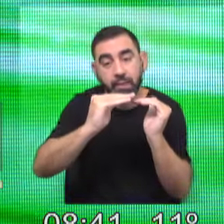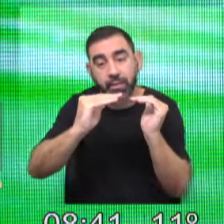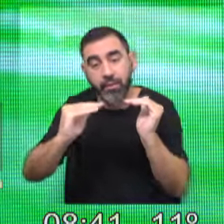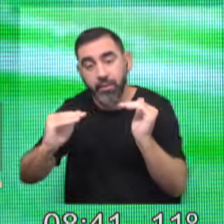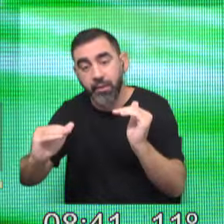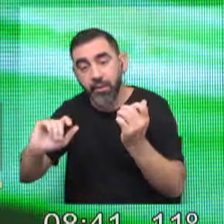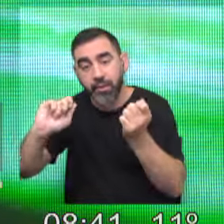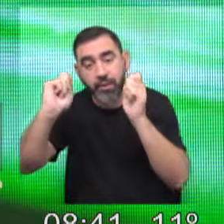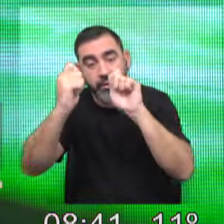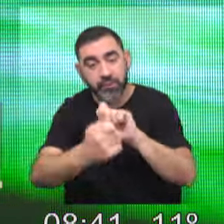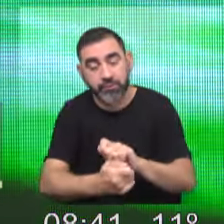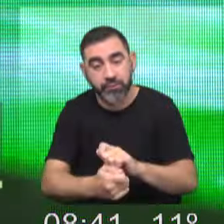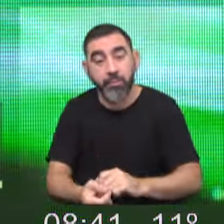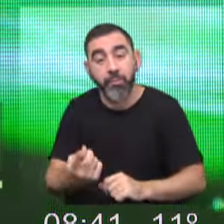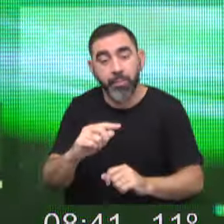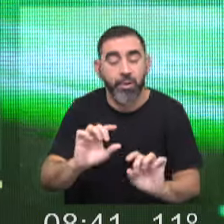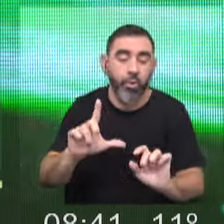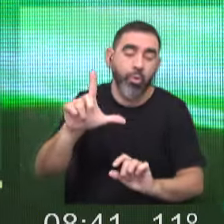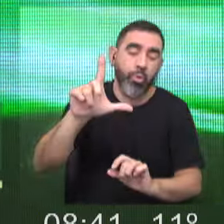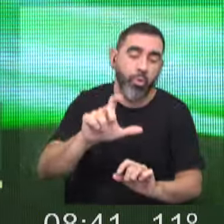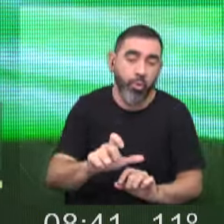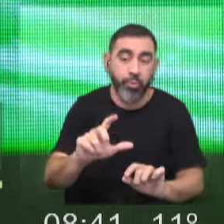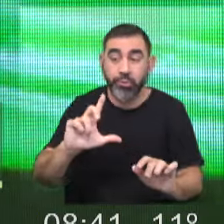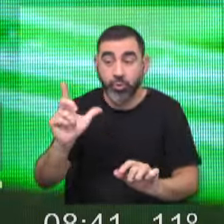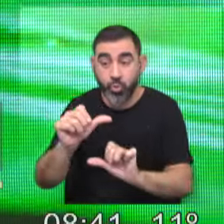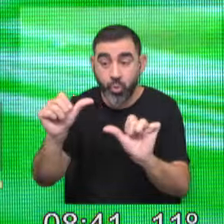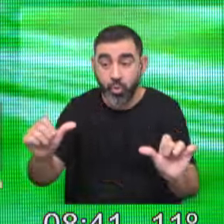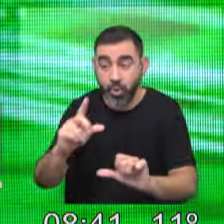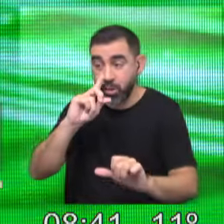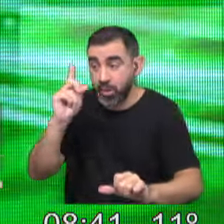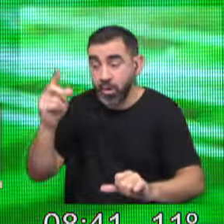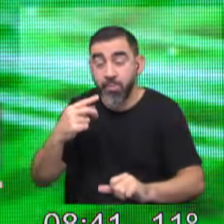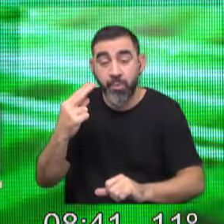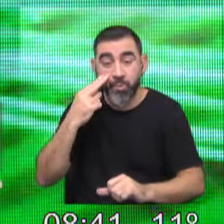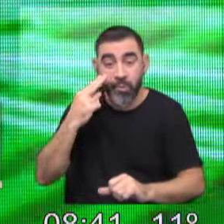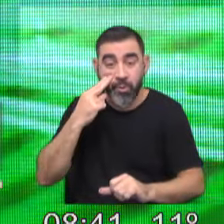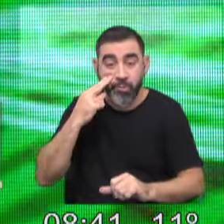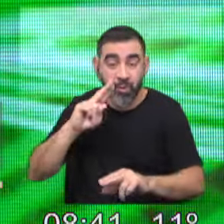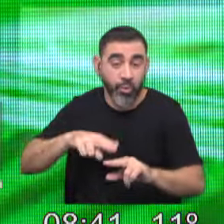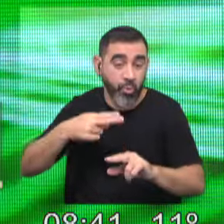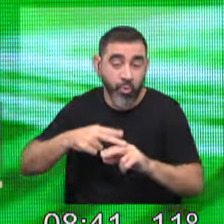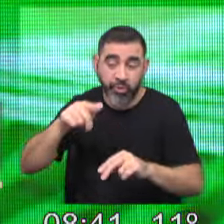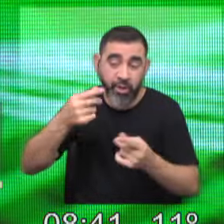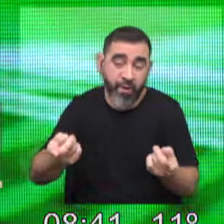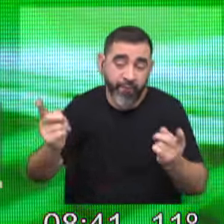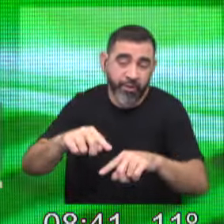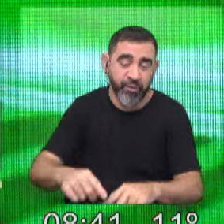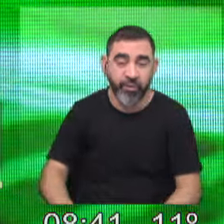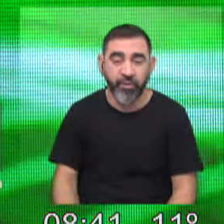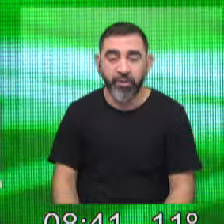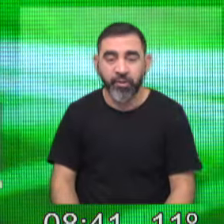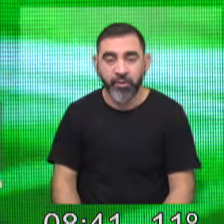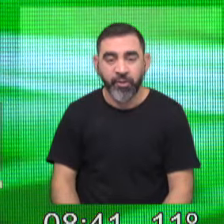de cambio de tendencia sobre esto, pero que naturalmente, si no se acelera, los problemas serán sin duda muy severos.